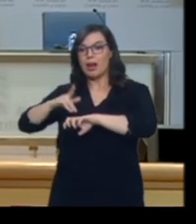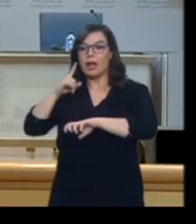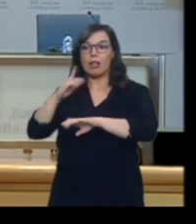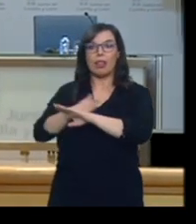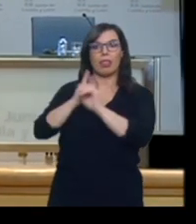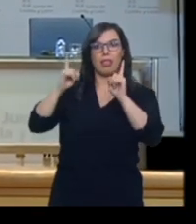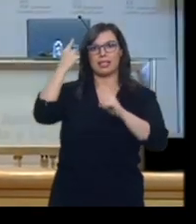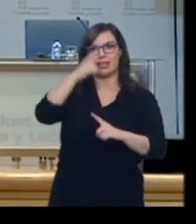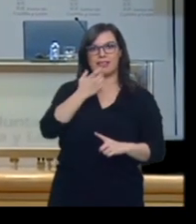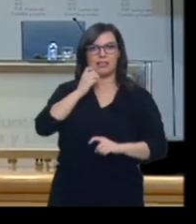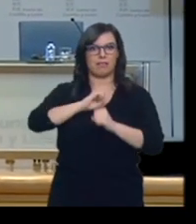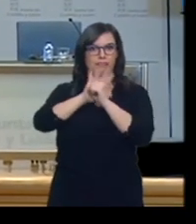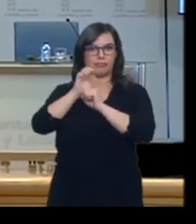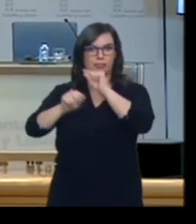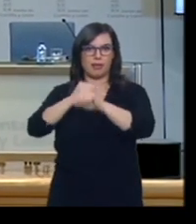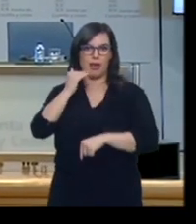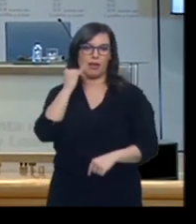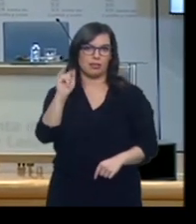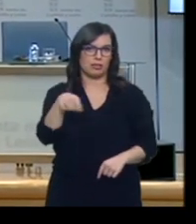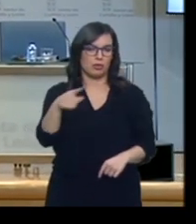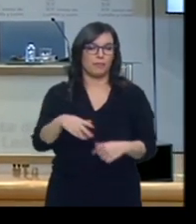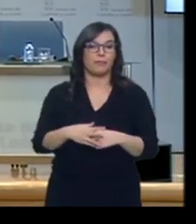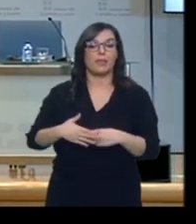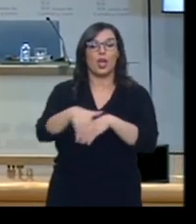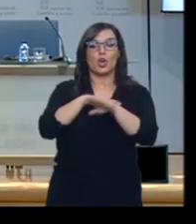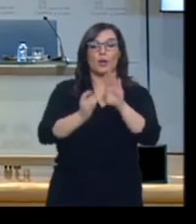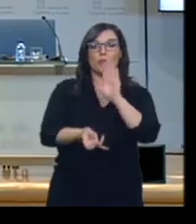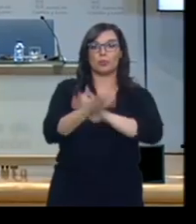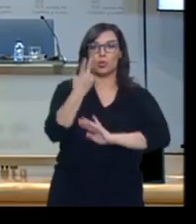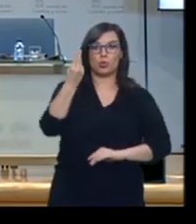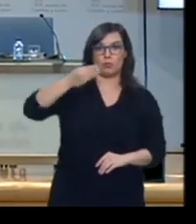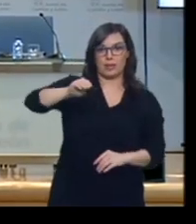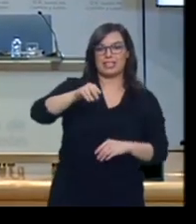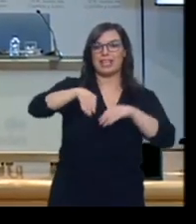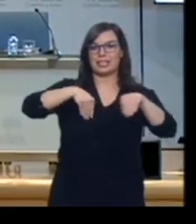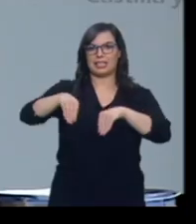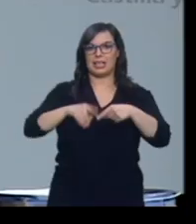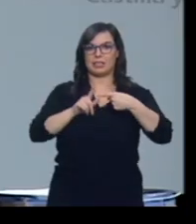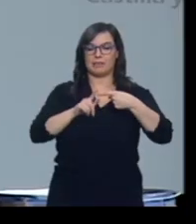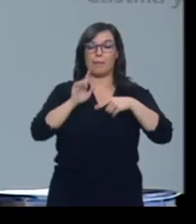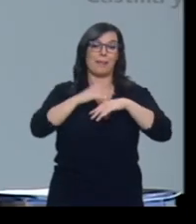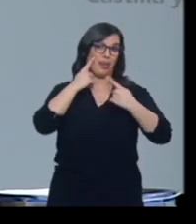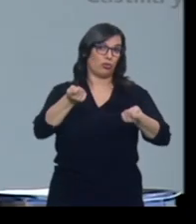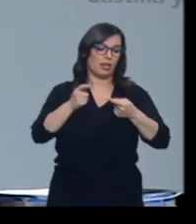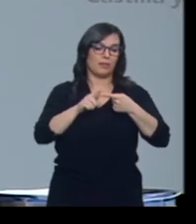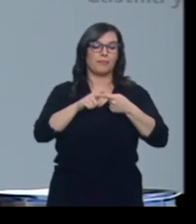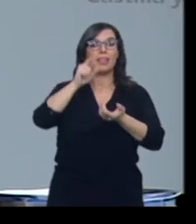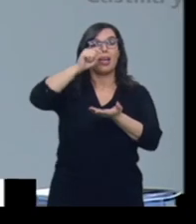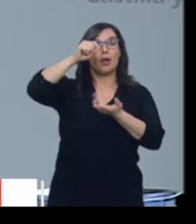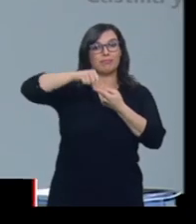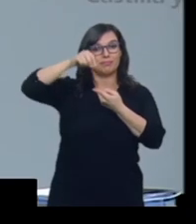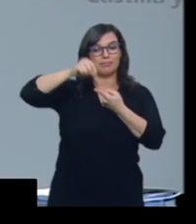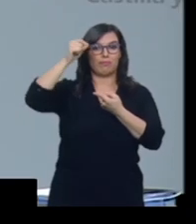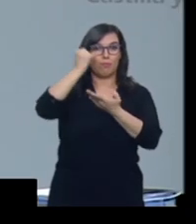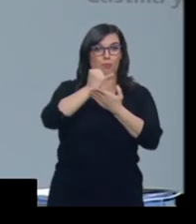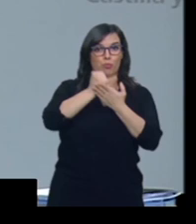Junto a las medidas restrictivas, el Gobierno pone en marcha 2 nuevas estrategias para contener la pandemia. Hacer antígenos masivos de